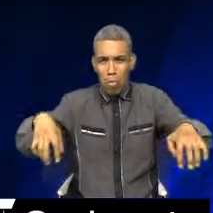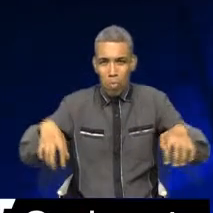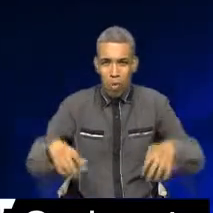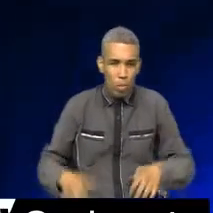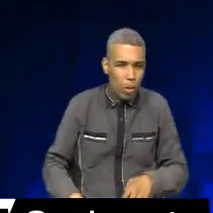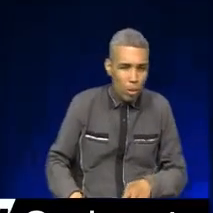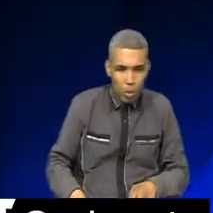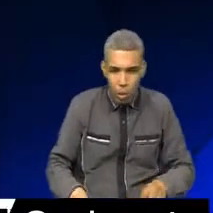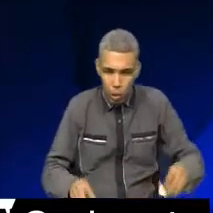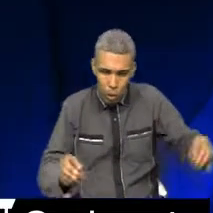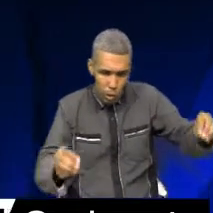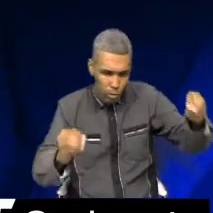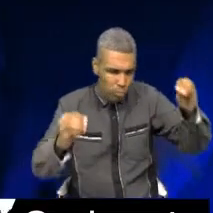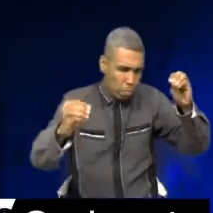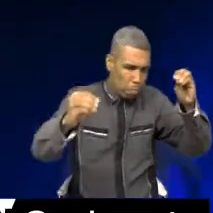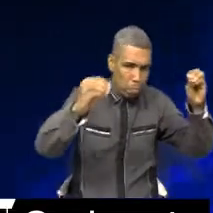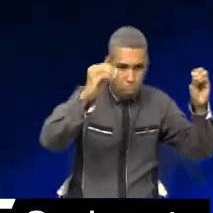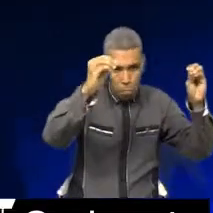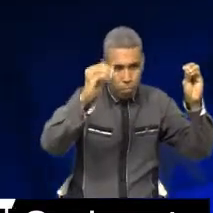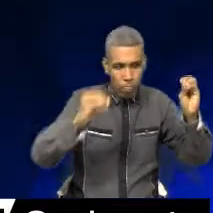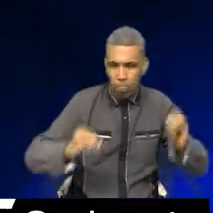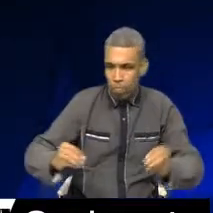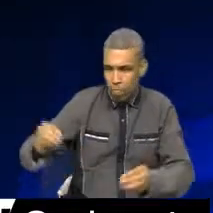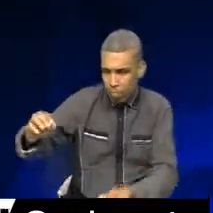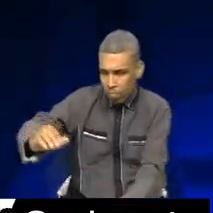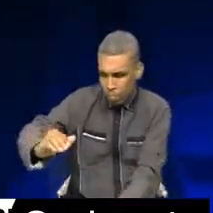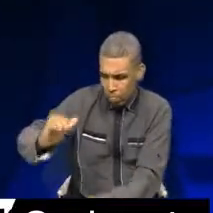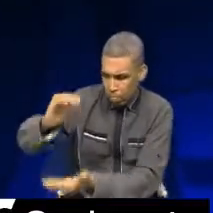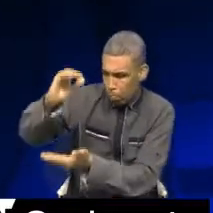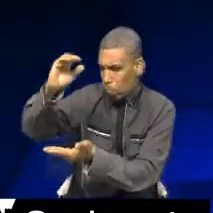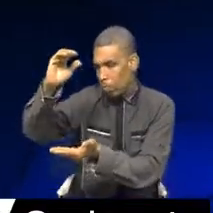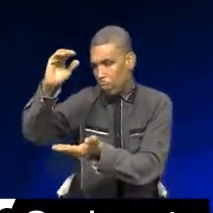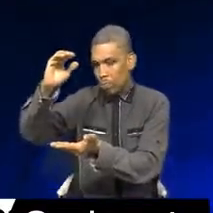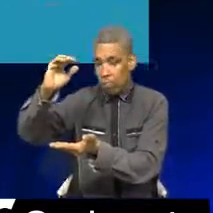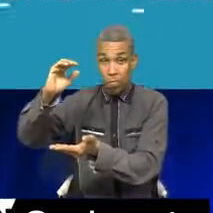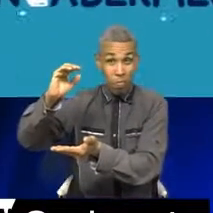ofreciendo buenos productos, calidad a buenos precios, se pueden hacer